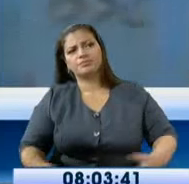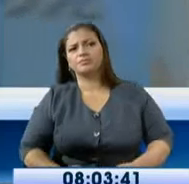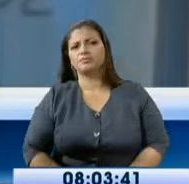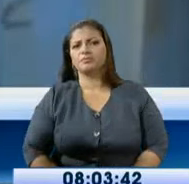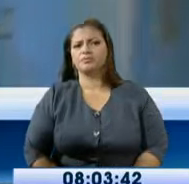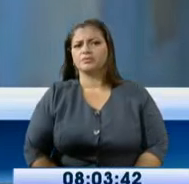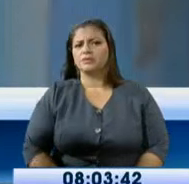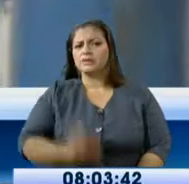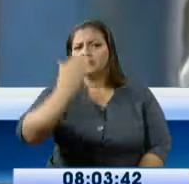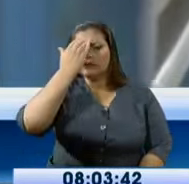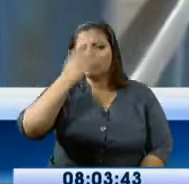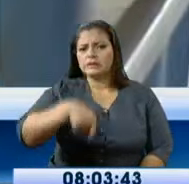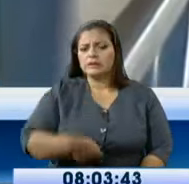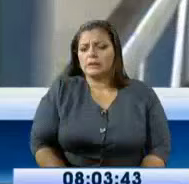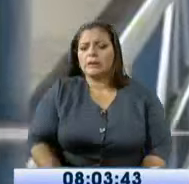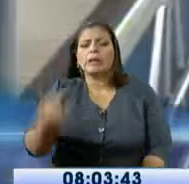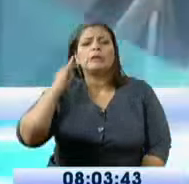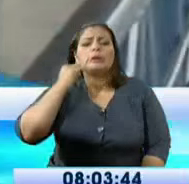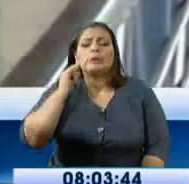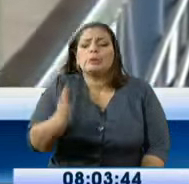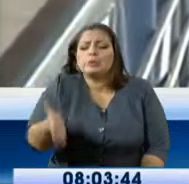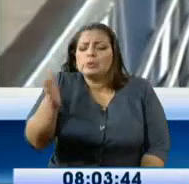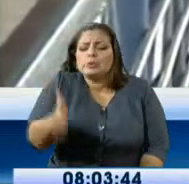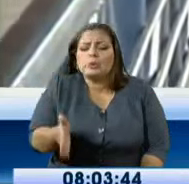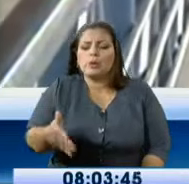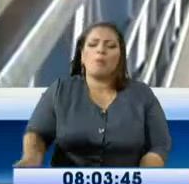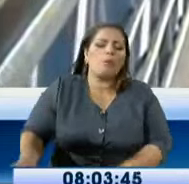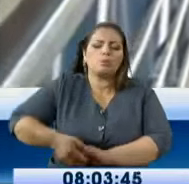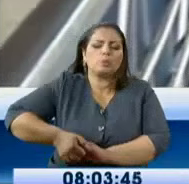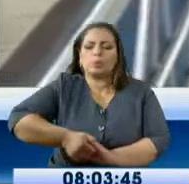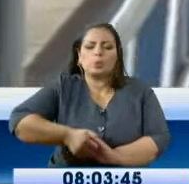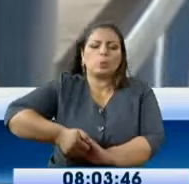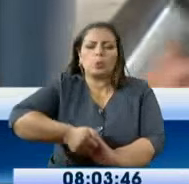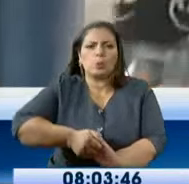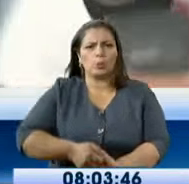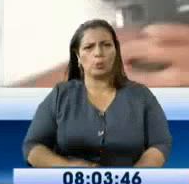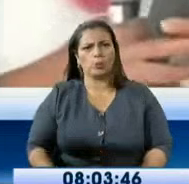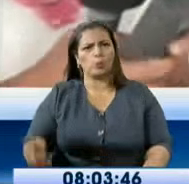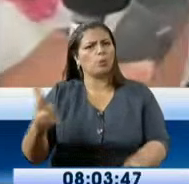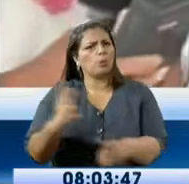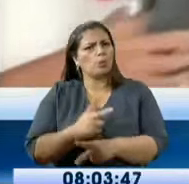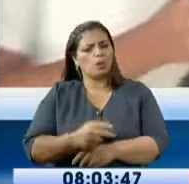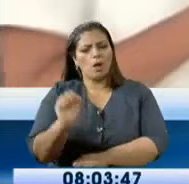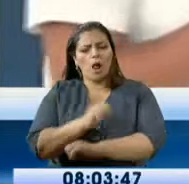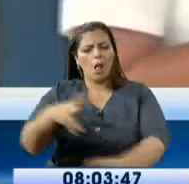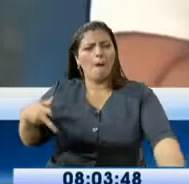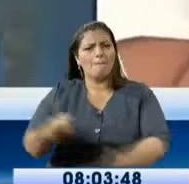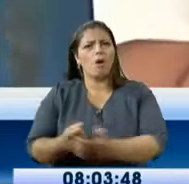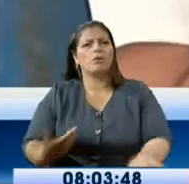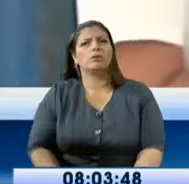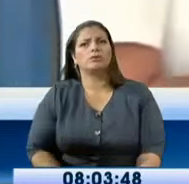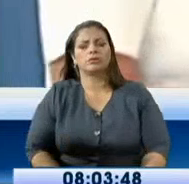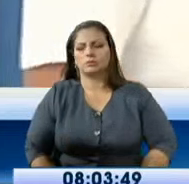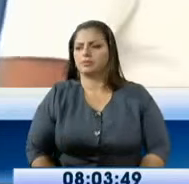pone en peligro hasta su propia hija. ¿Oyó? Oiga, escúcheme una cosa. Ellos dicen, es que estoy